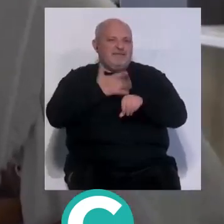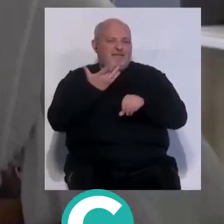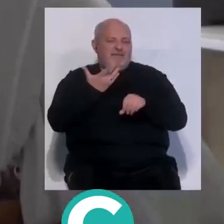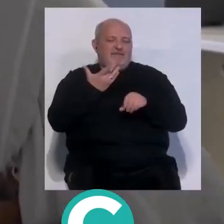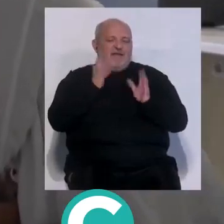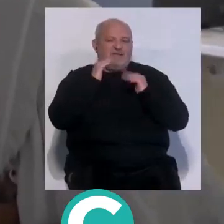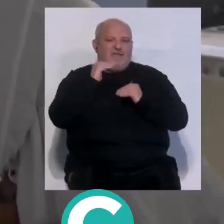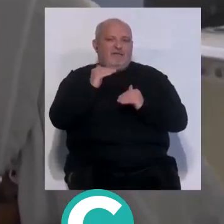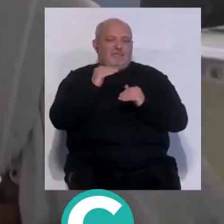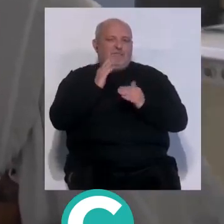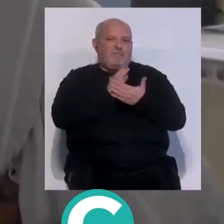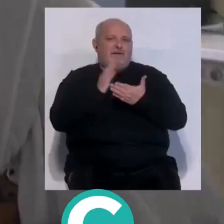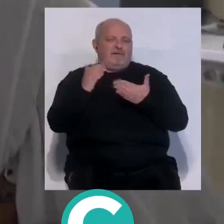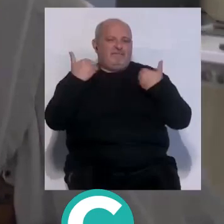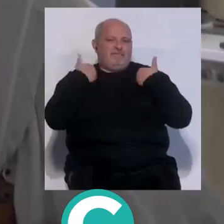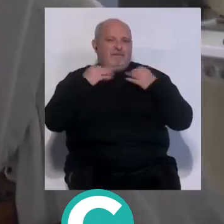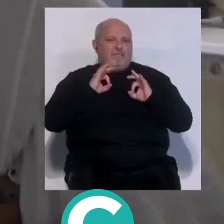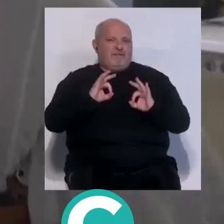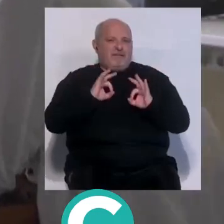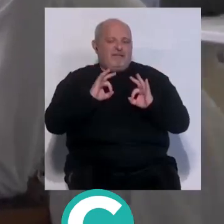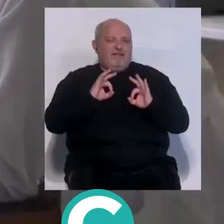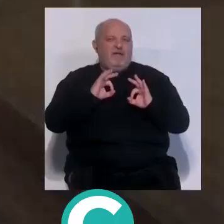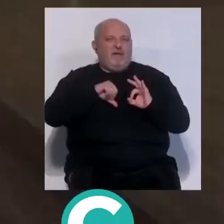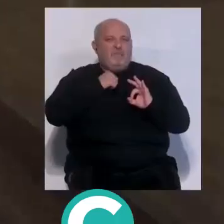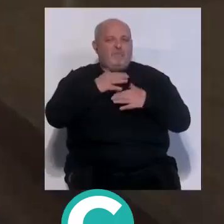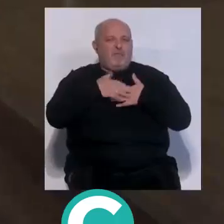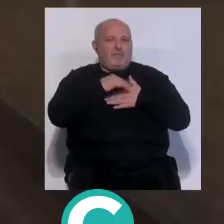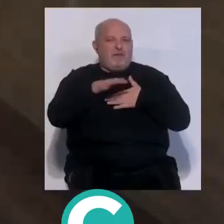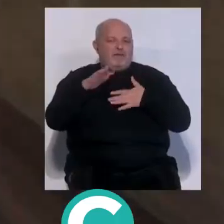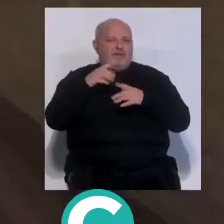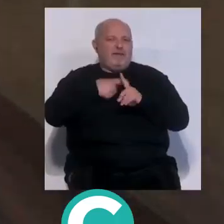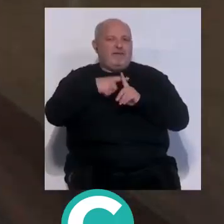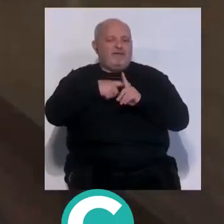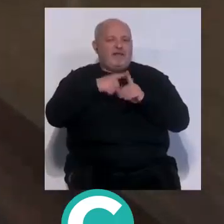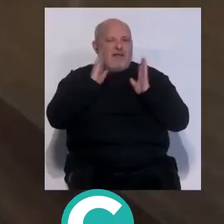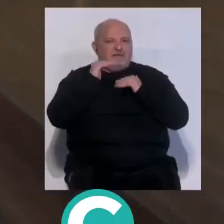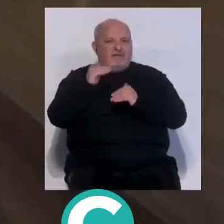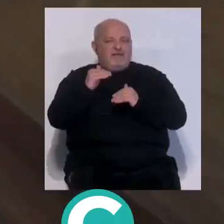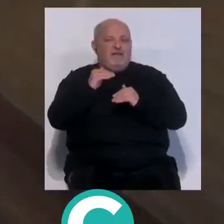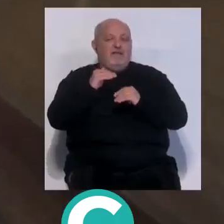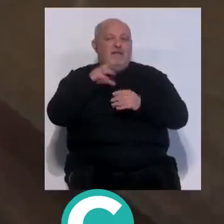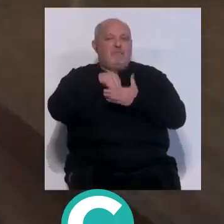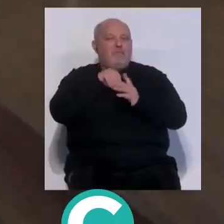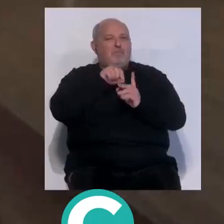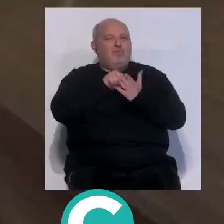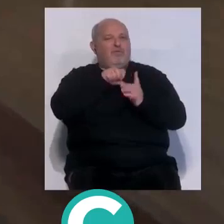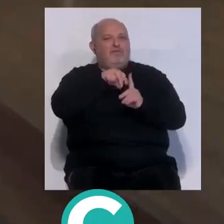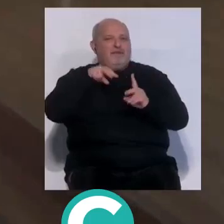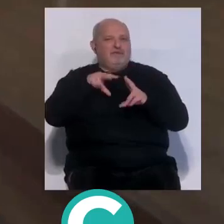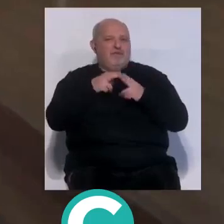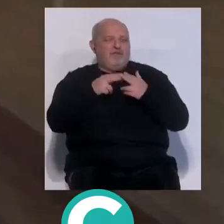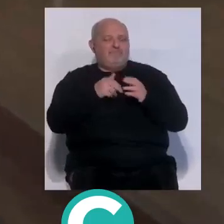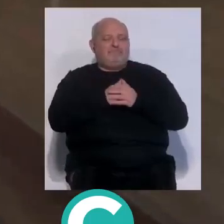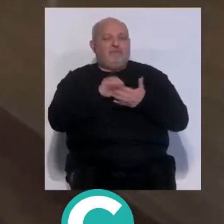en la atención por parte de los especialistas del Hospital Puerta del Mar a nivel asistencial y desde el punto de vista social.